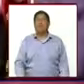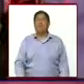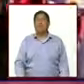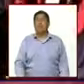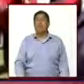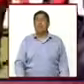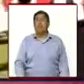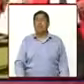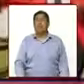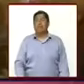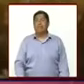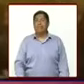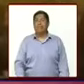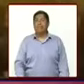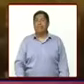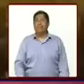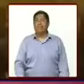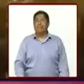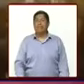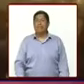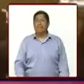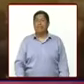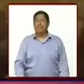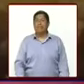¡Al Señor!